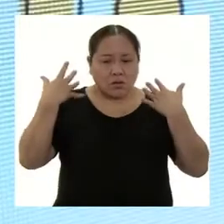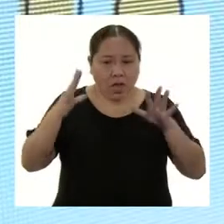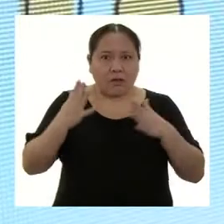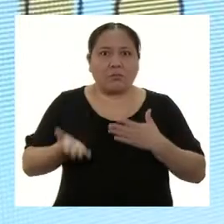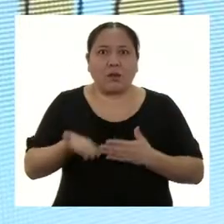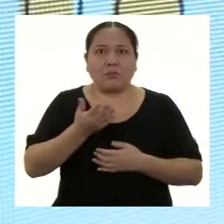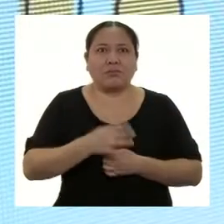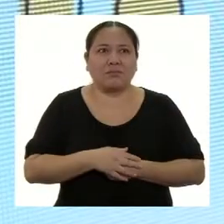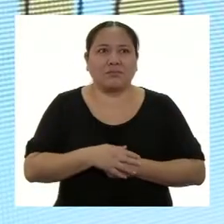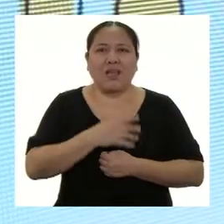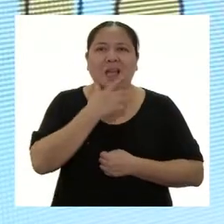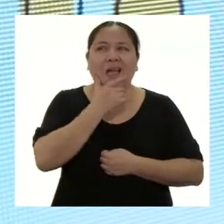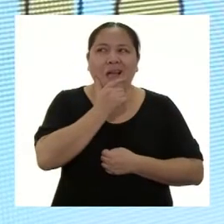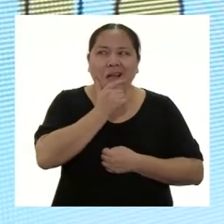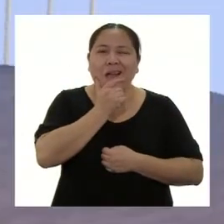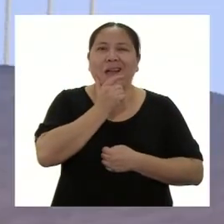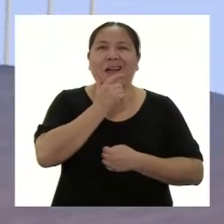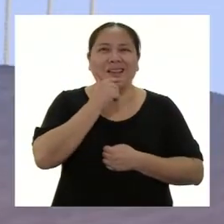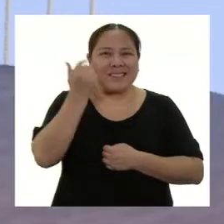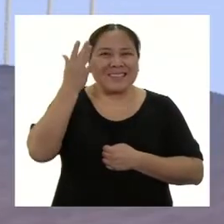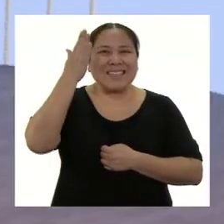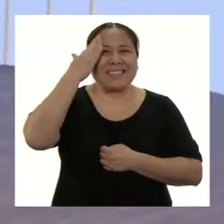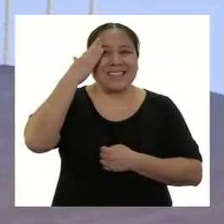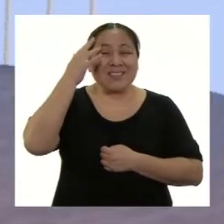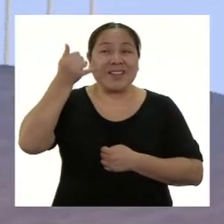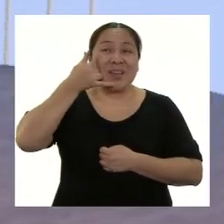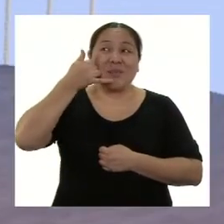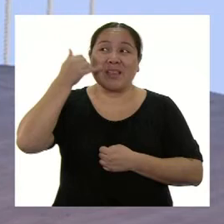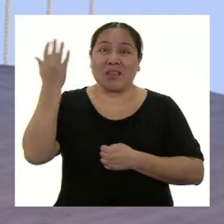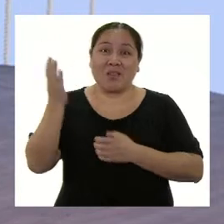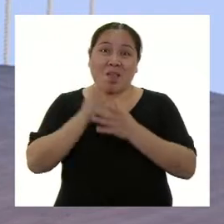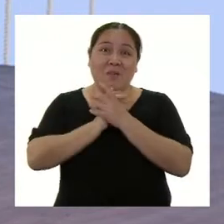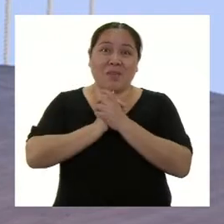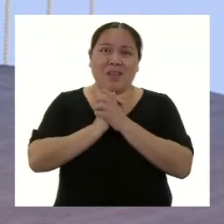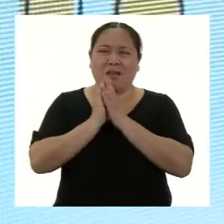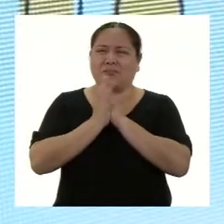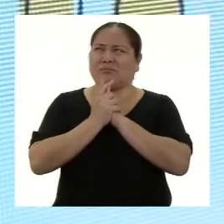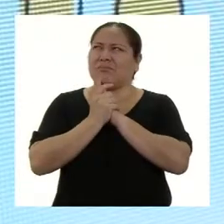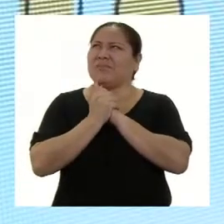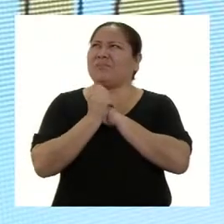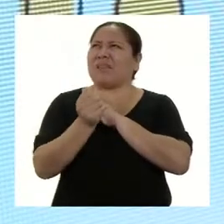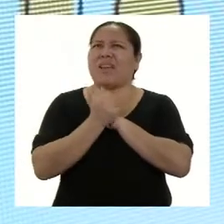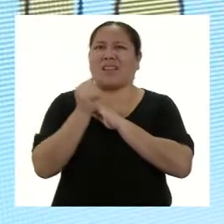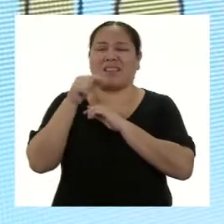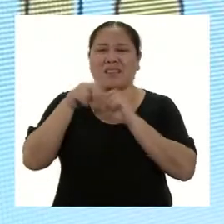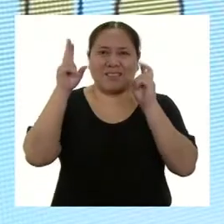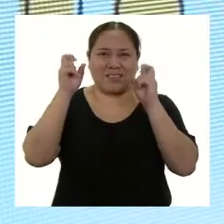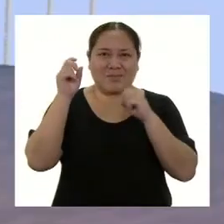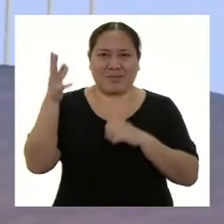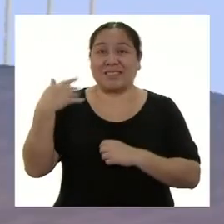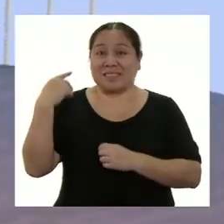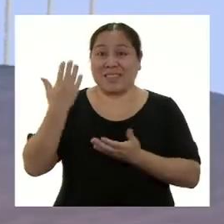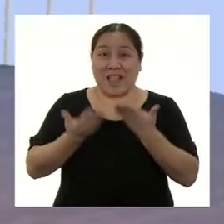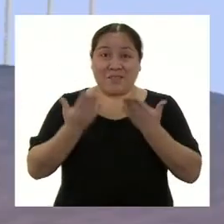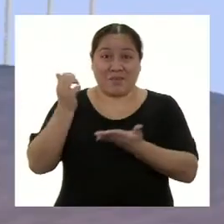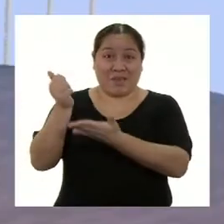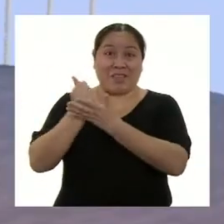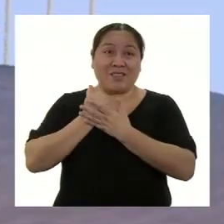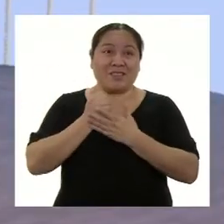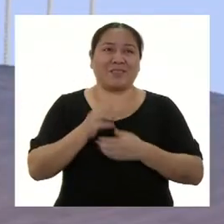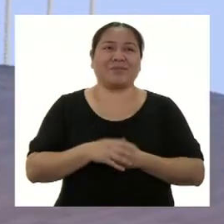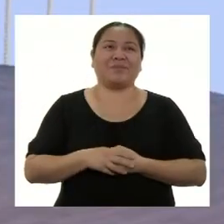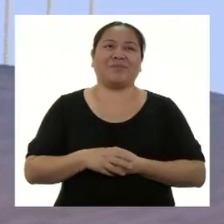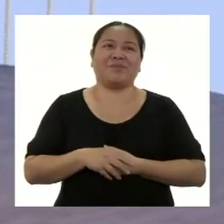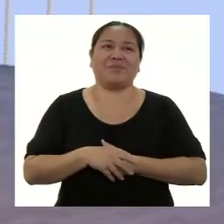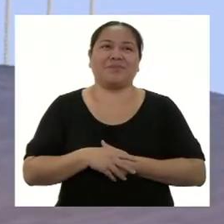hacerlo. Ah, ya sé. Llamaré a una amiga que es bien capa en estos temas y seguramente me puede ayudar.